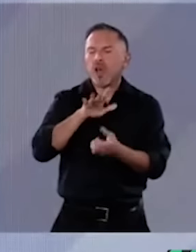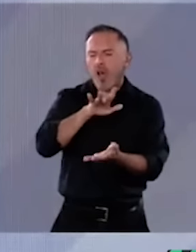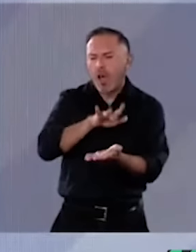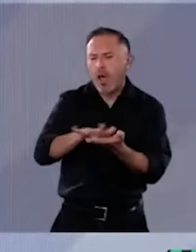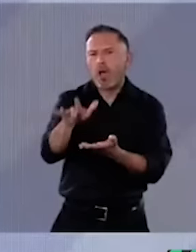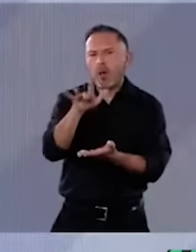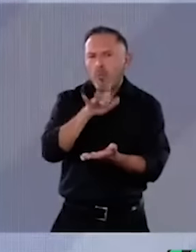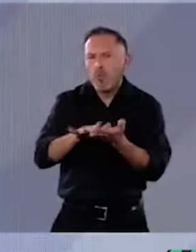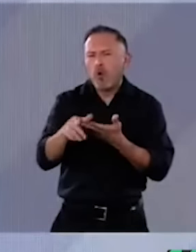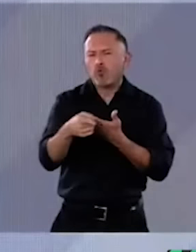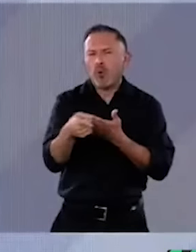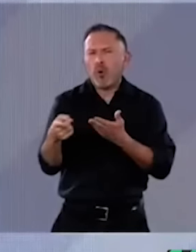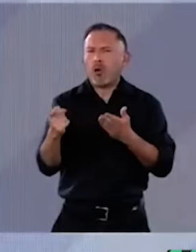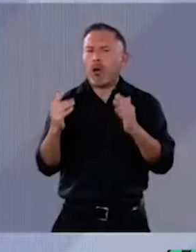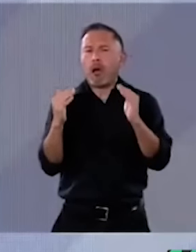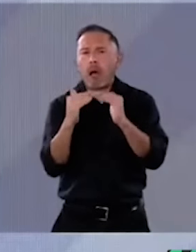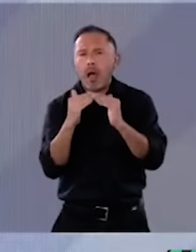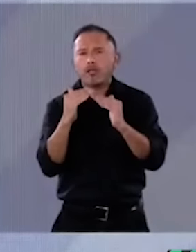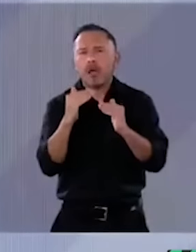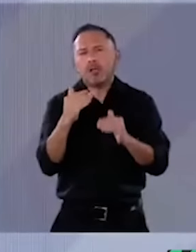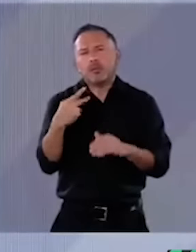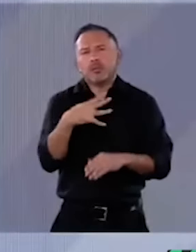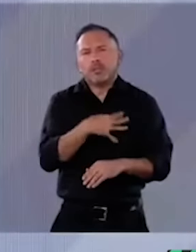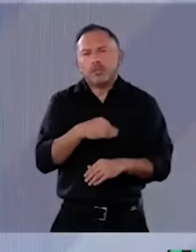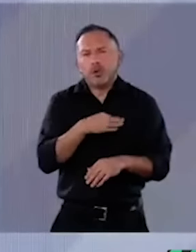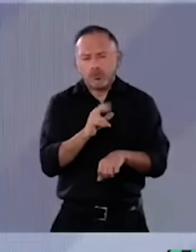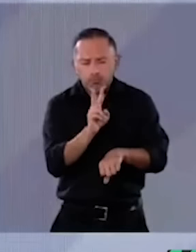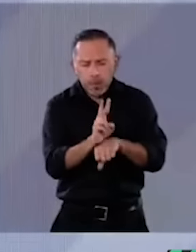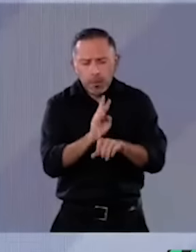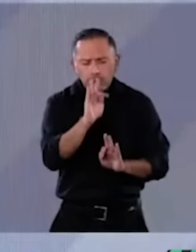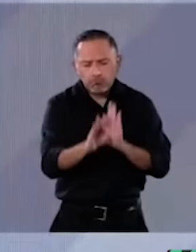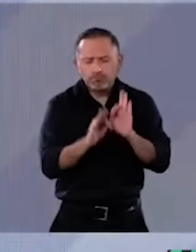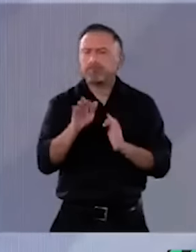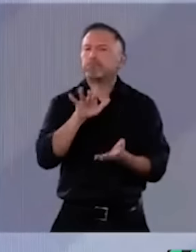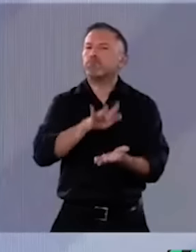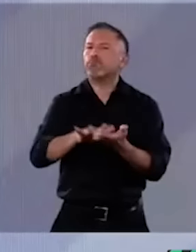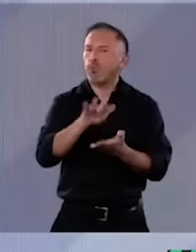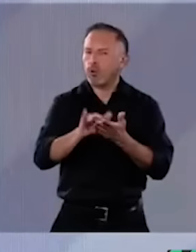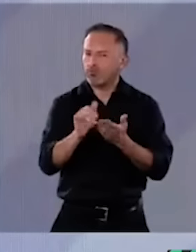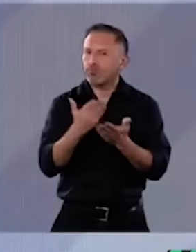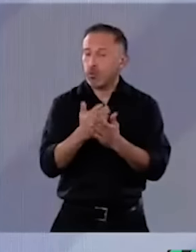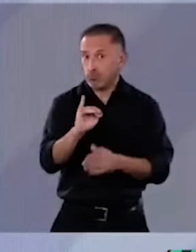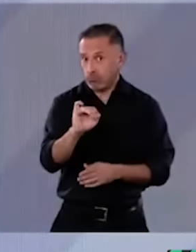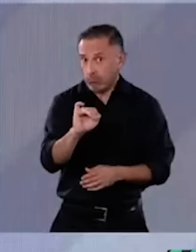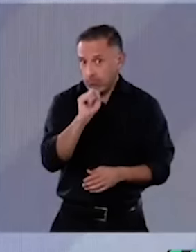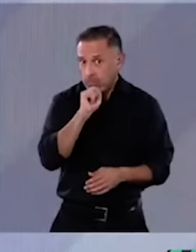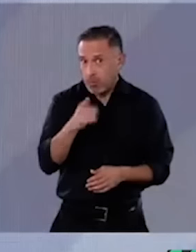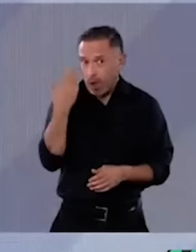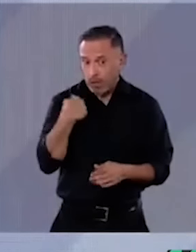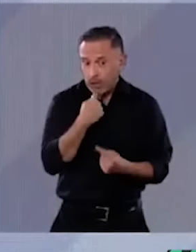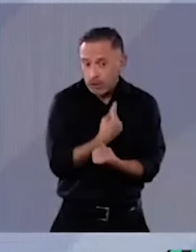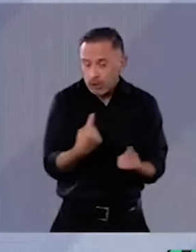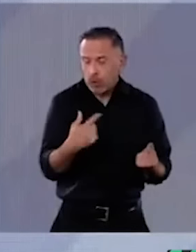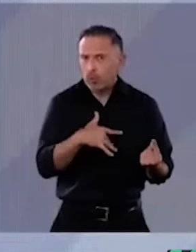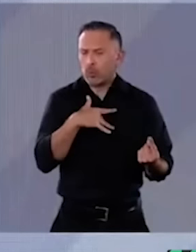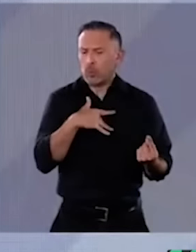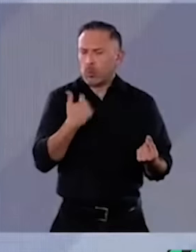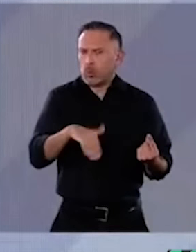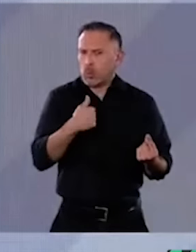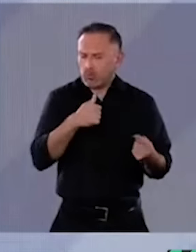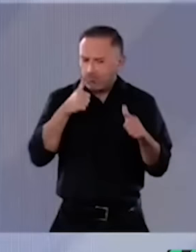hecho las mujeres en el hogar y de cuidado de sus hijos. Y sí, nos preocupamos por la infancia. Cuando fui jefa de gobierno, hice una